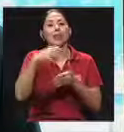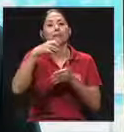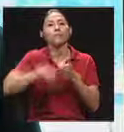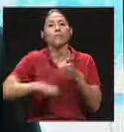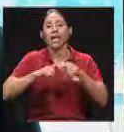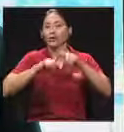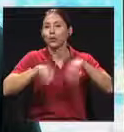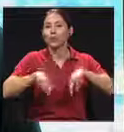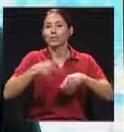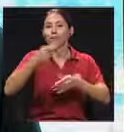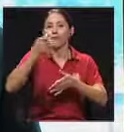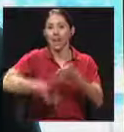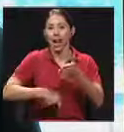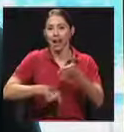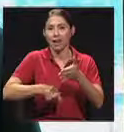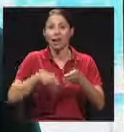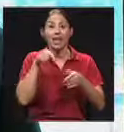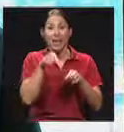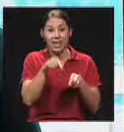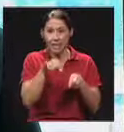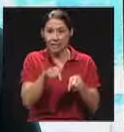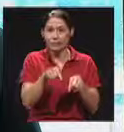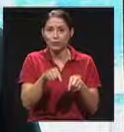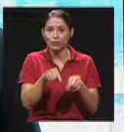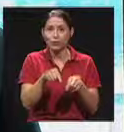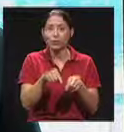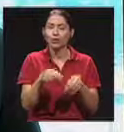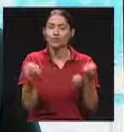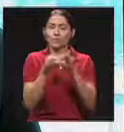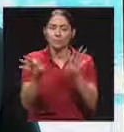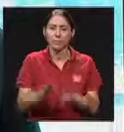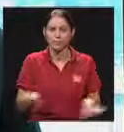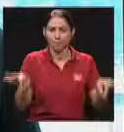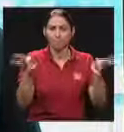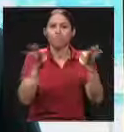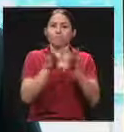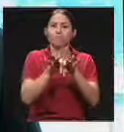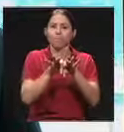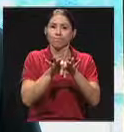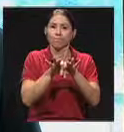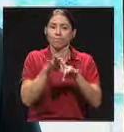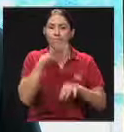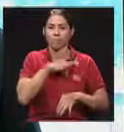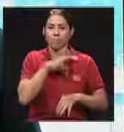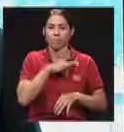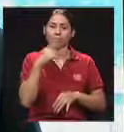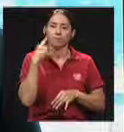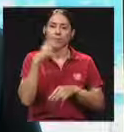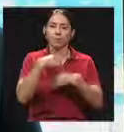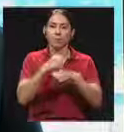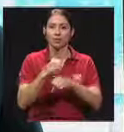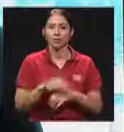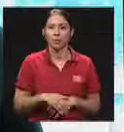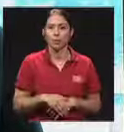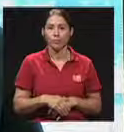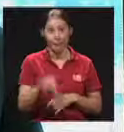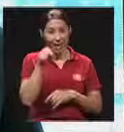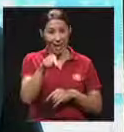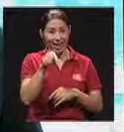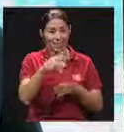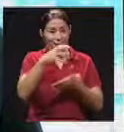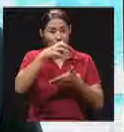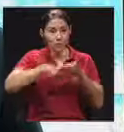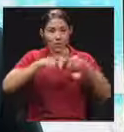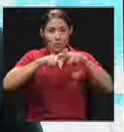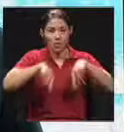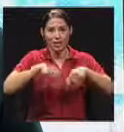fiscal. Y esa exoneración fiscal se convierte en el componente más importante del incentivo para hacerlo. ejemplo, esa